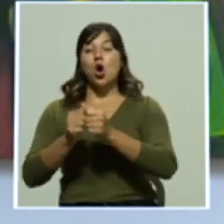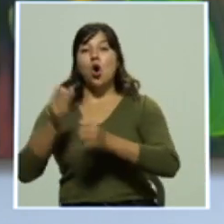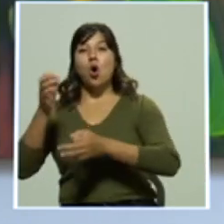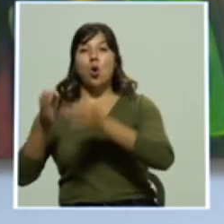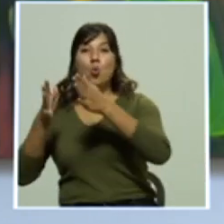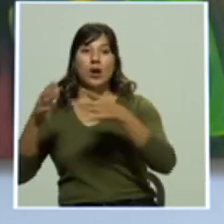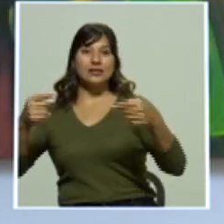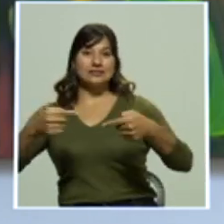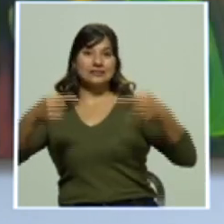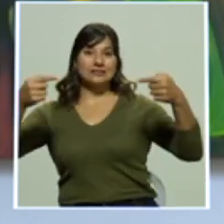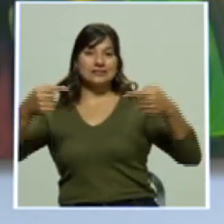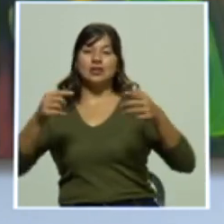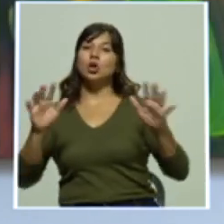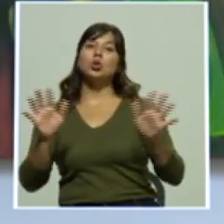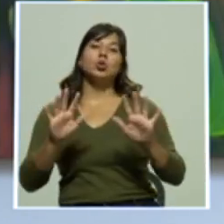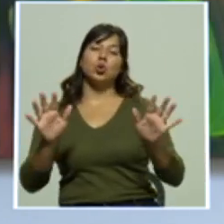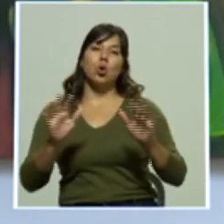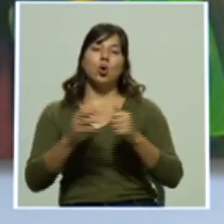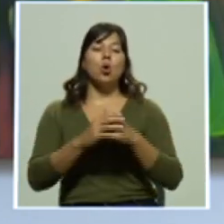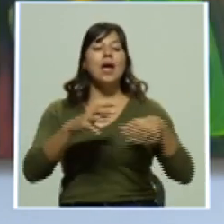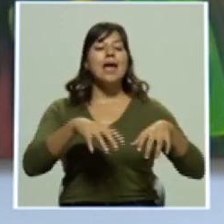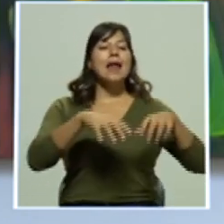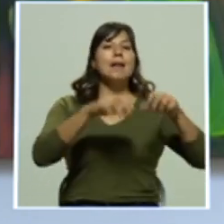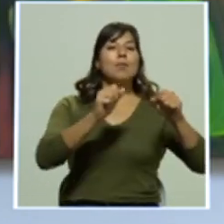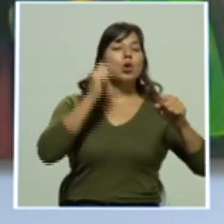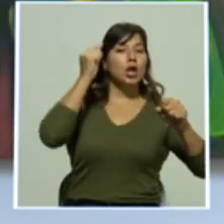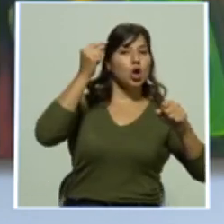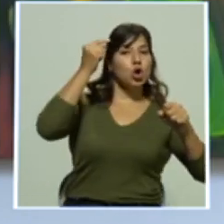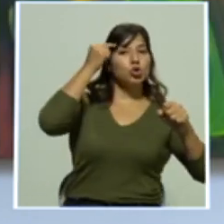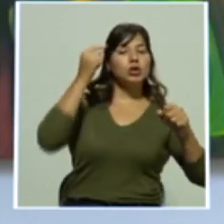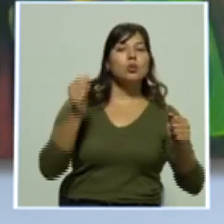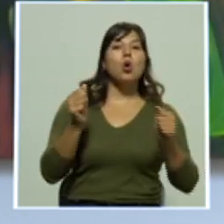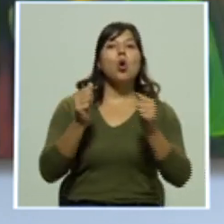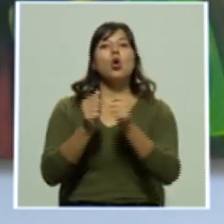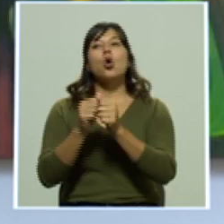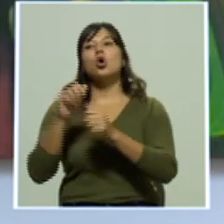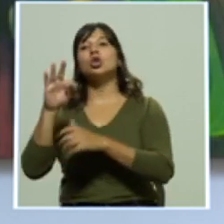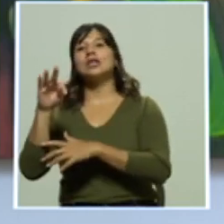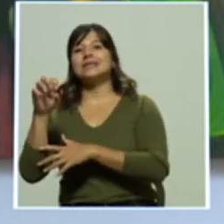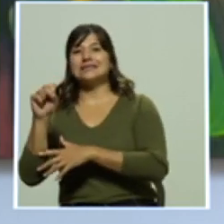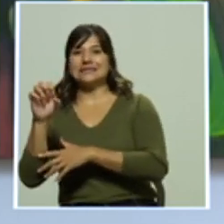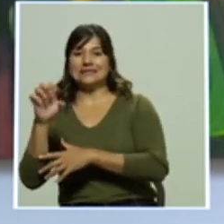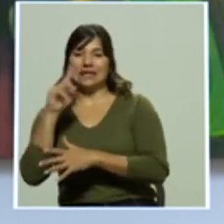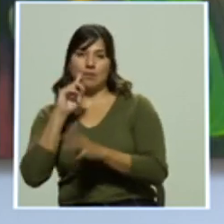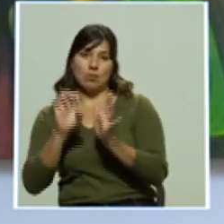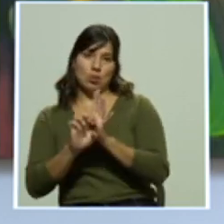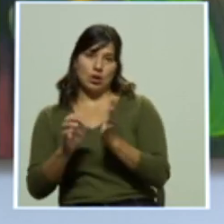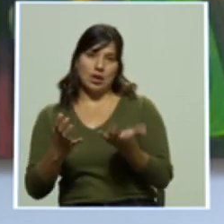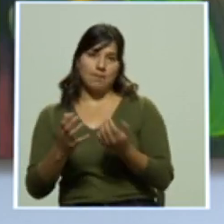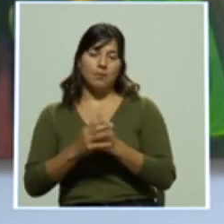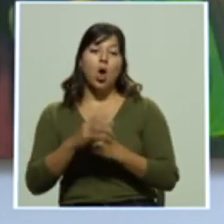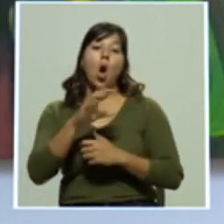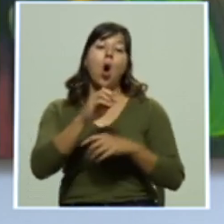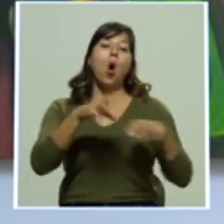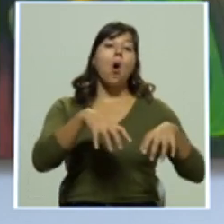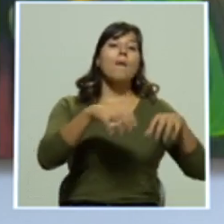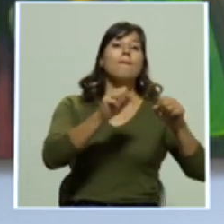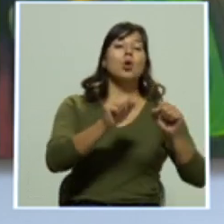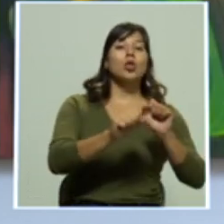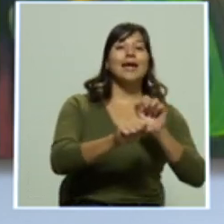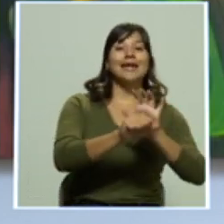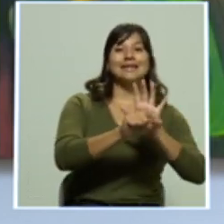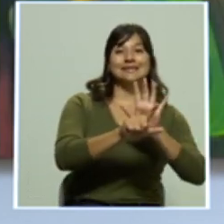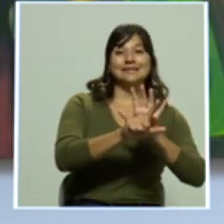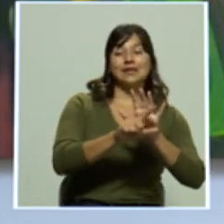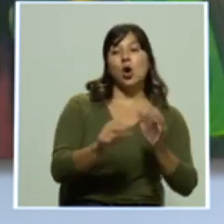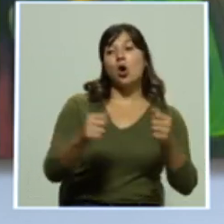por ejemplo, el Poder Ejecutivo y el Tribunal Supremo de Elecciones, o el Poder Legislativo y